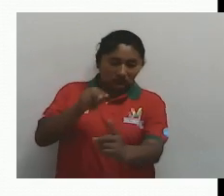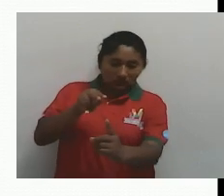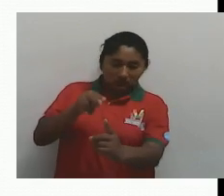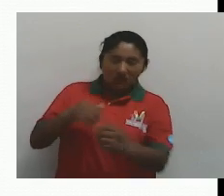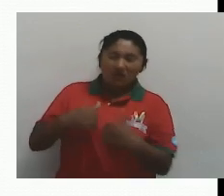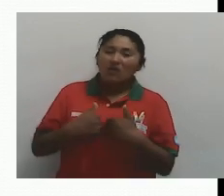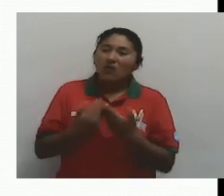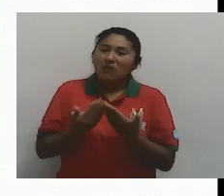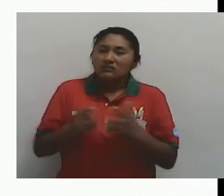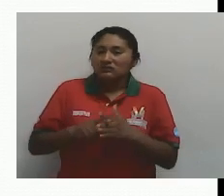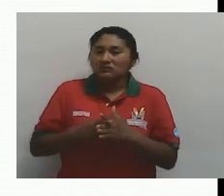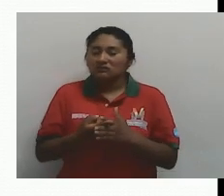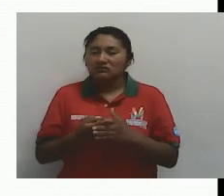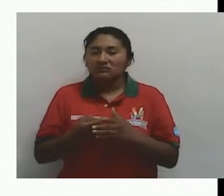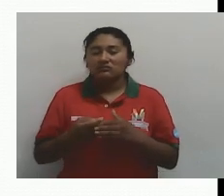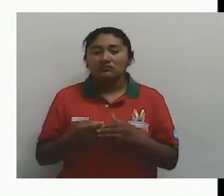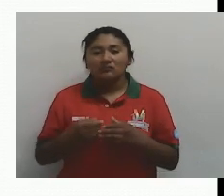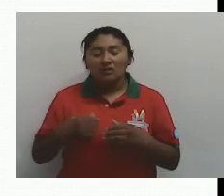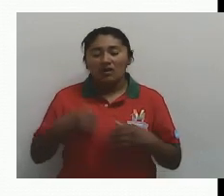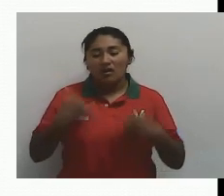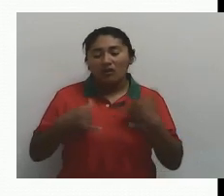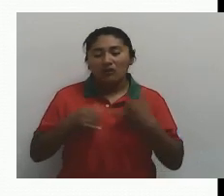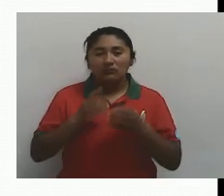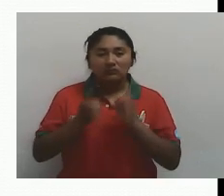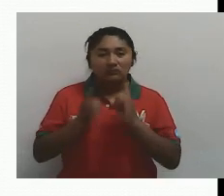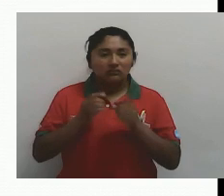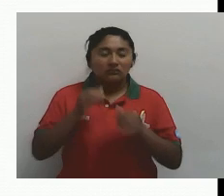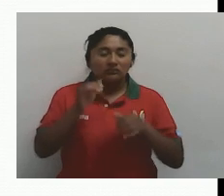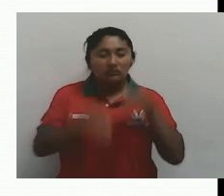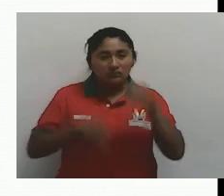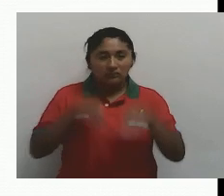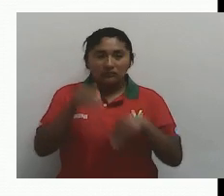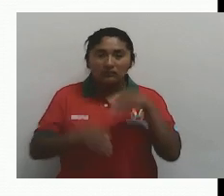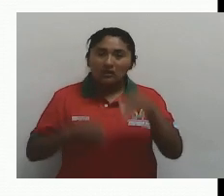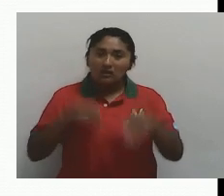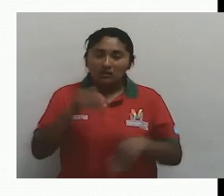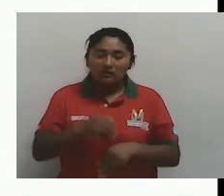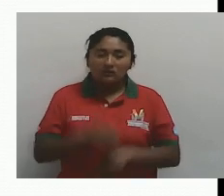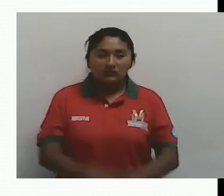ver este evento como realmente son en los eventos grandes.